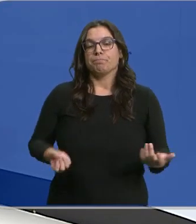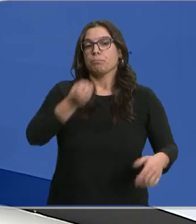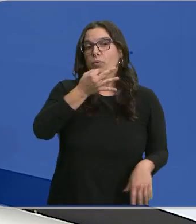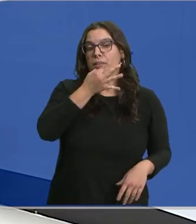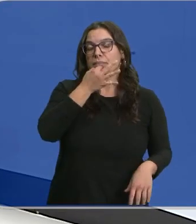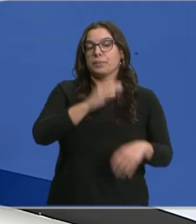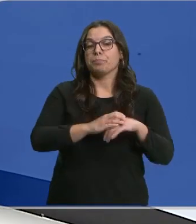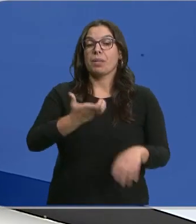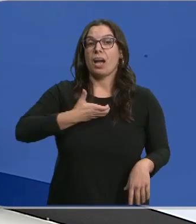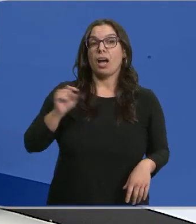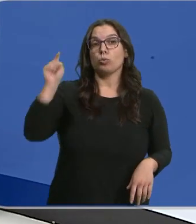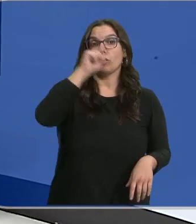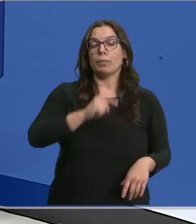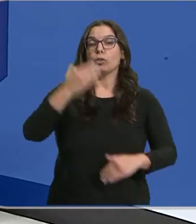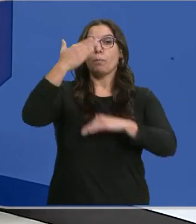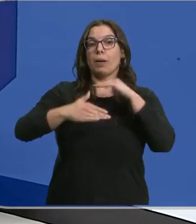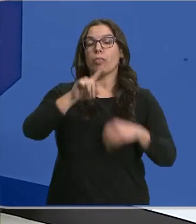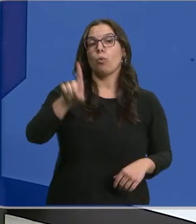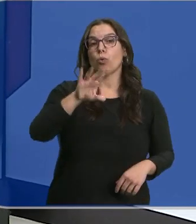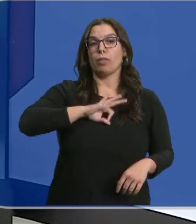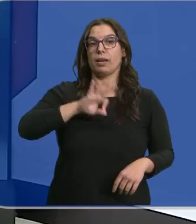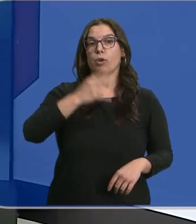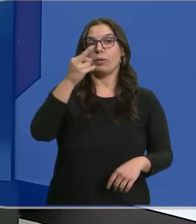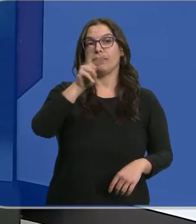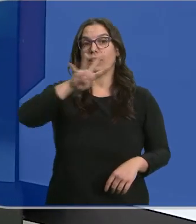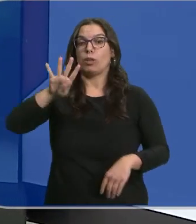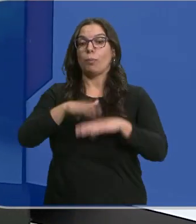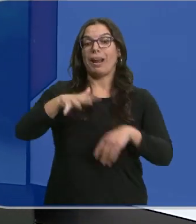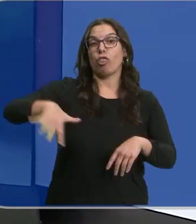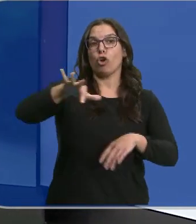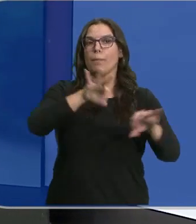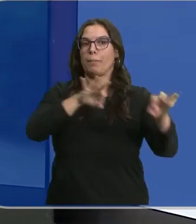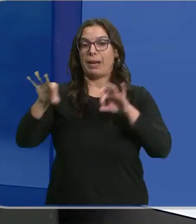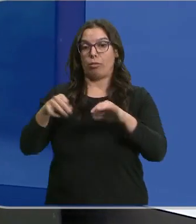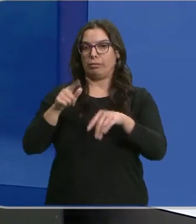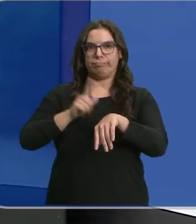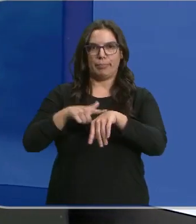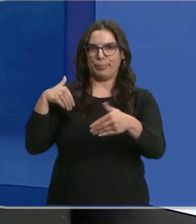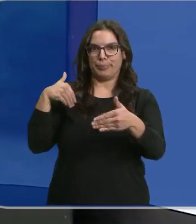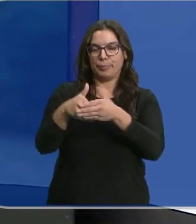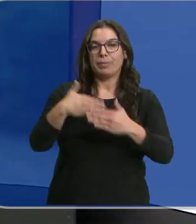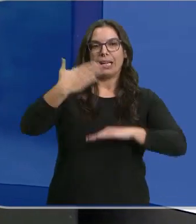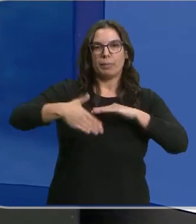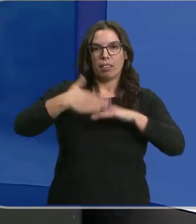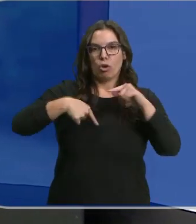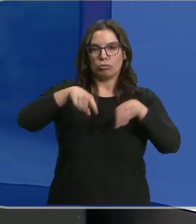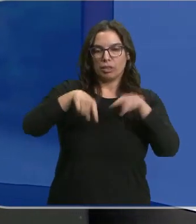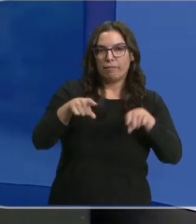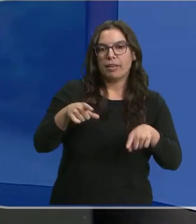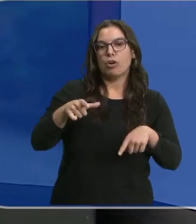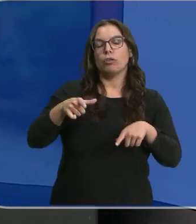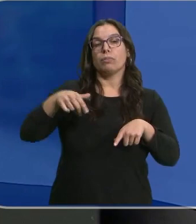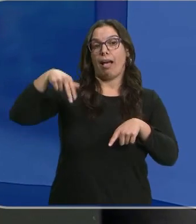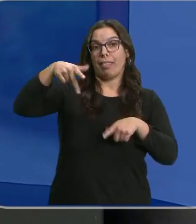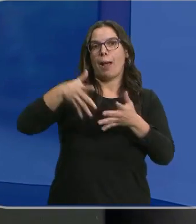Buenas tardes, los ayuntamientos tienen hasta el 1 de enero de 2024 para tenerlas preparadas y el tiempo se agota. Limitaciones al tráfico, ampliación